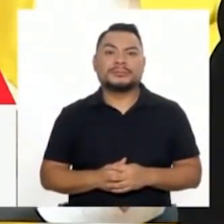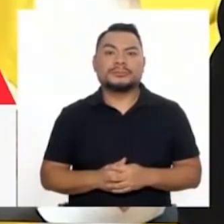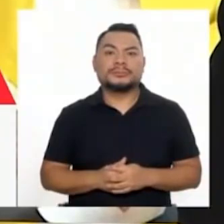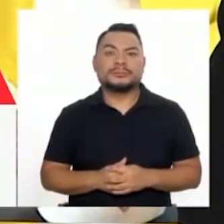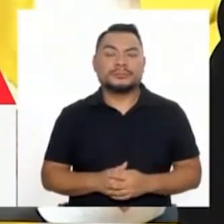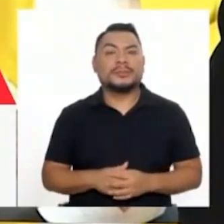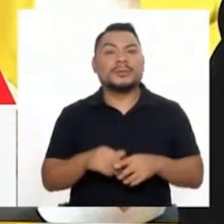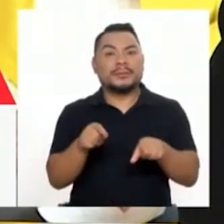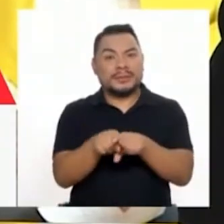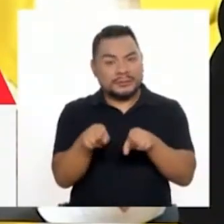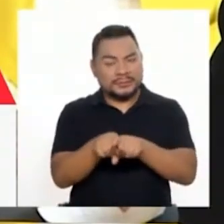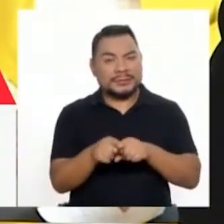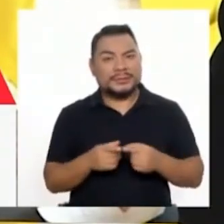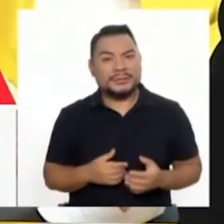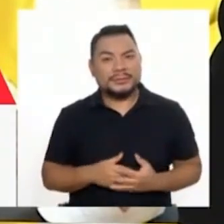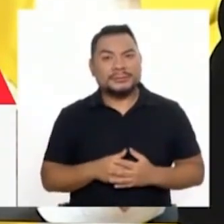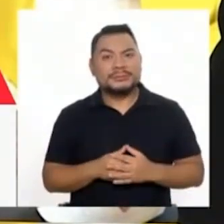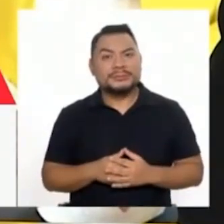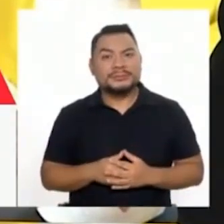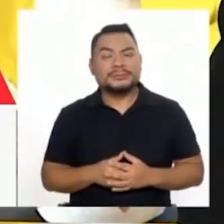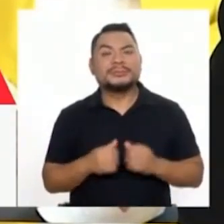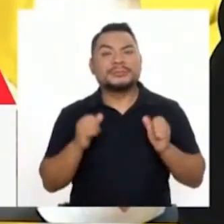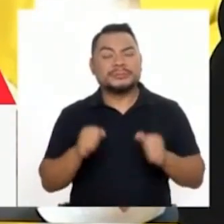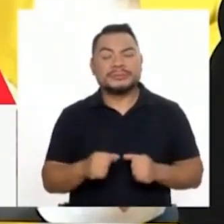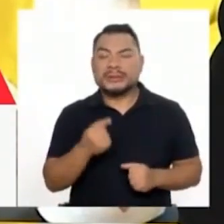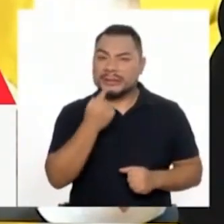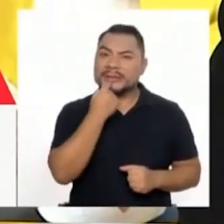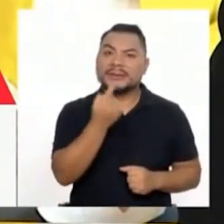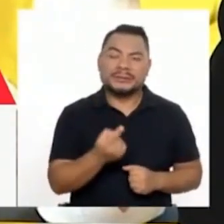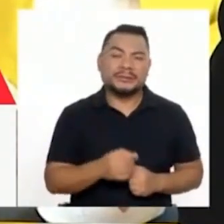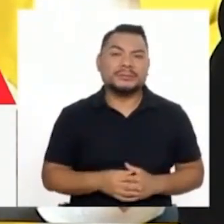pero también le decimos